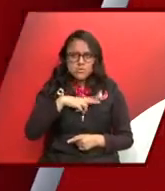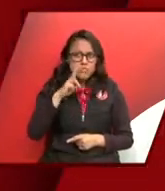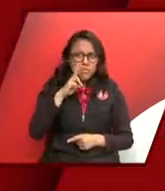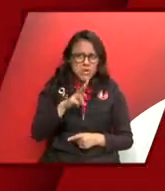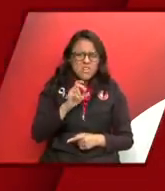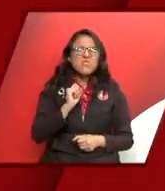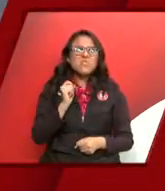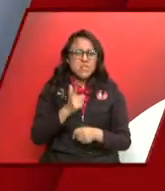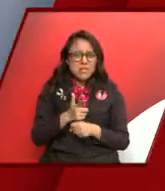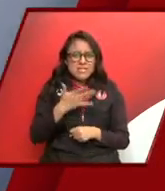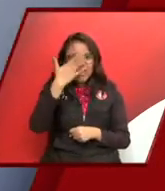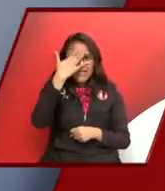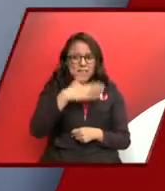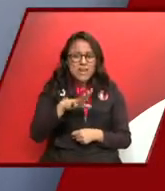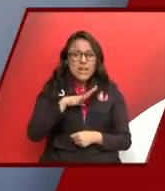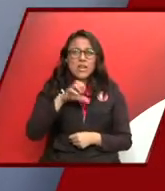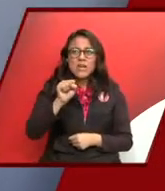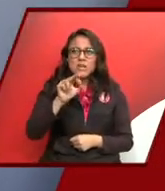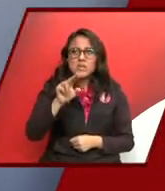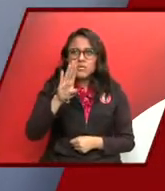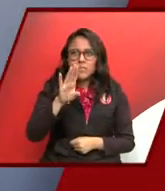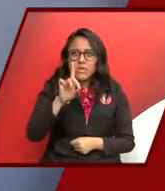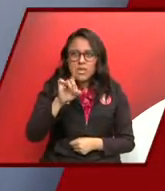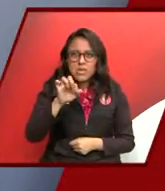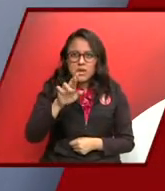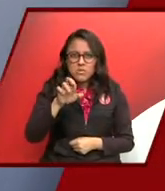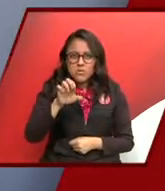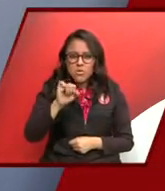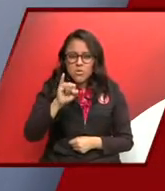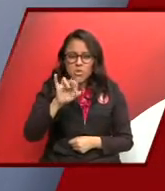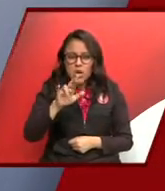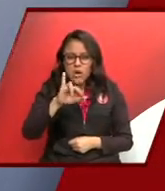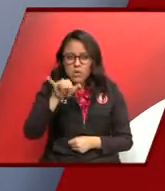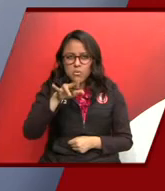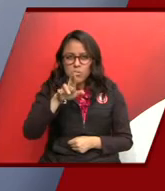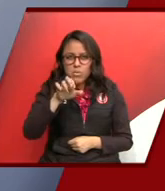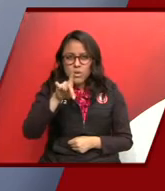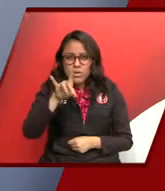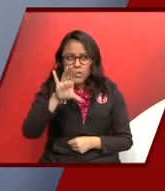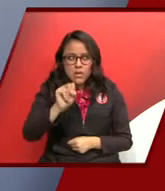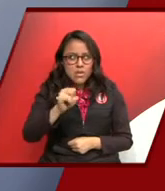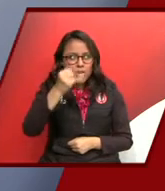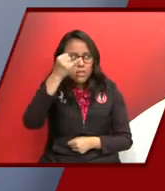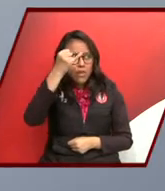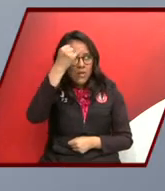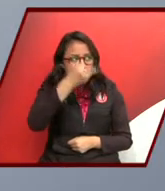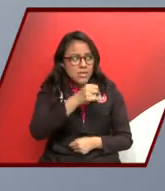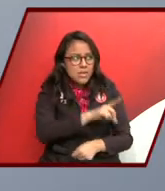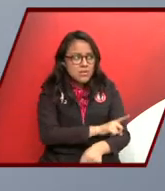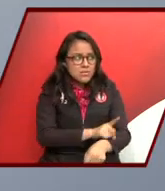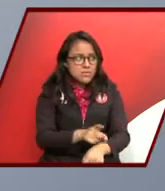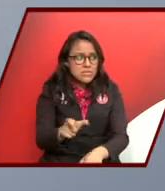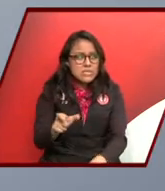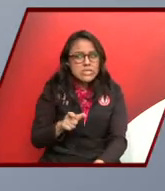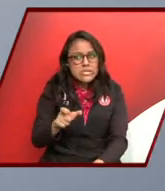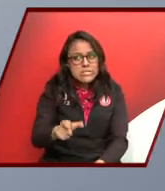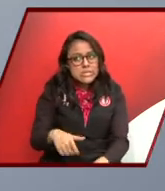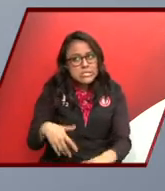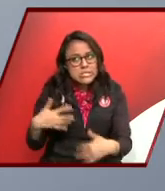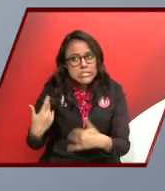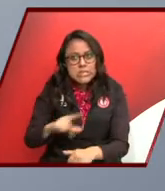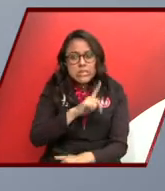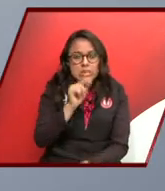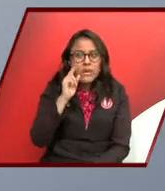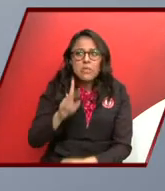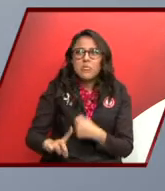hemos identificado y es la subdirectora jurídica de la delegación de Xochimilco. Lo que también a ellos les